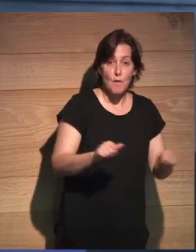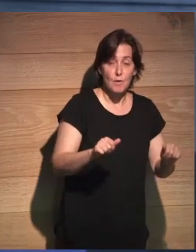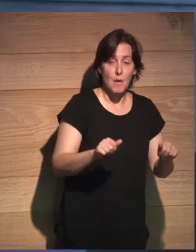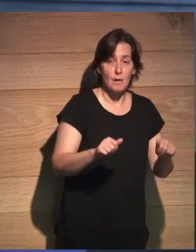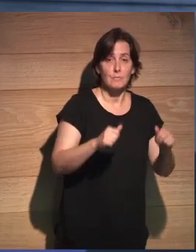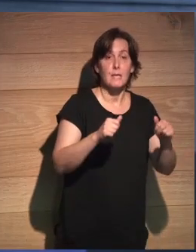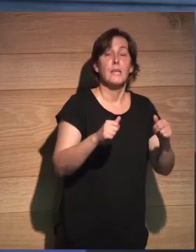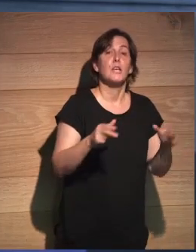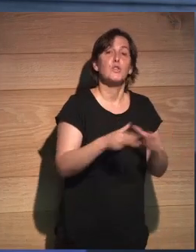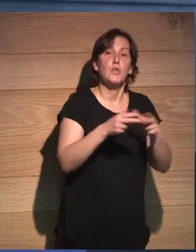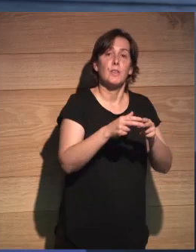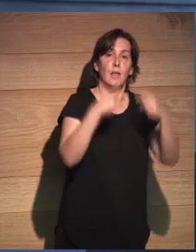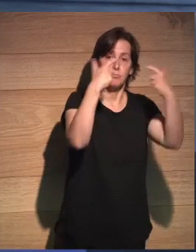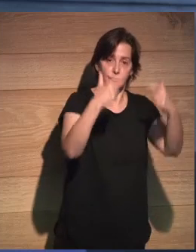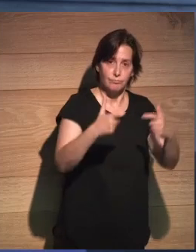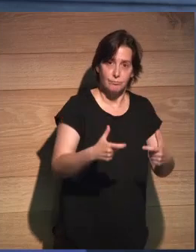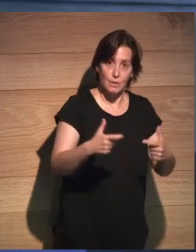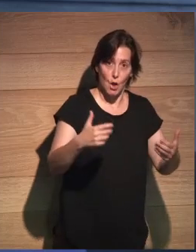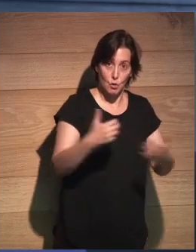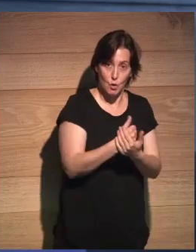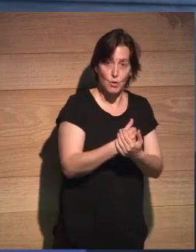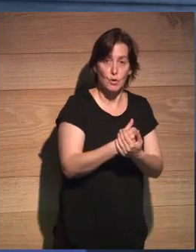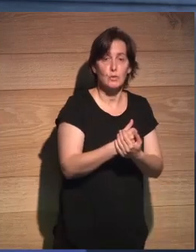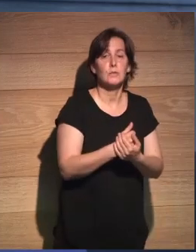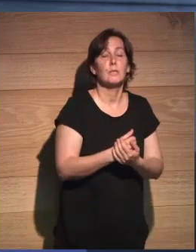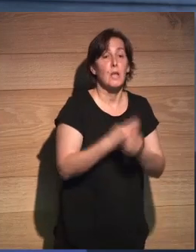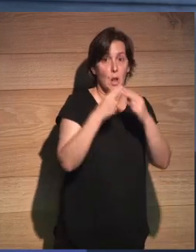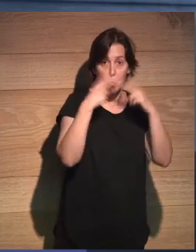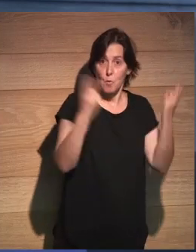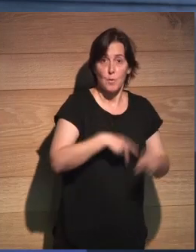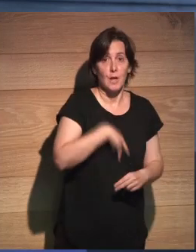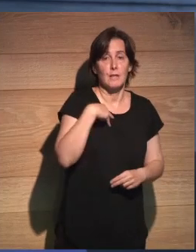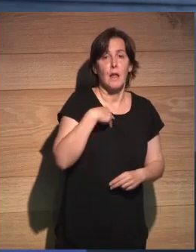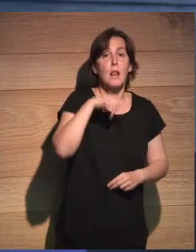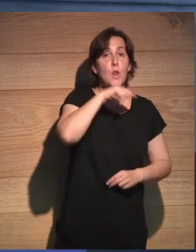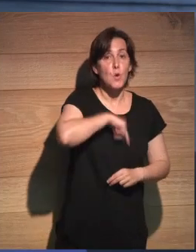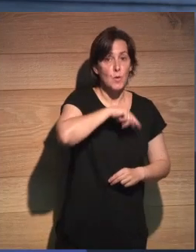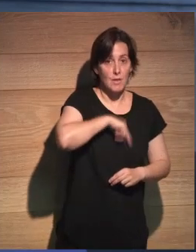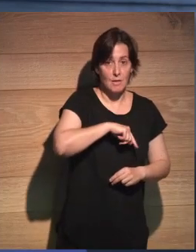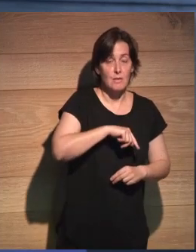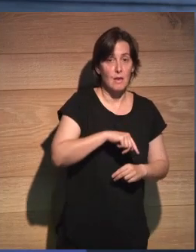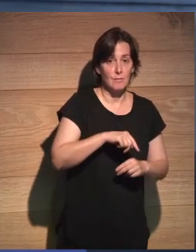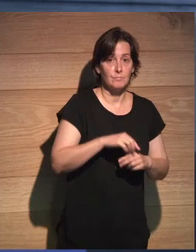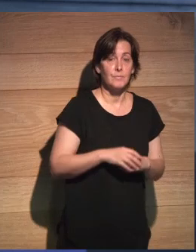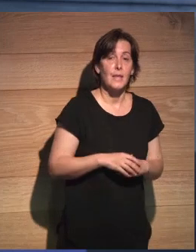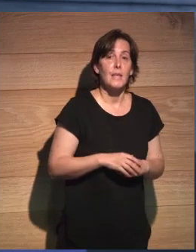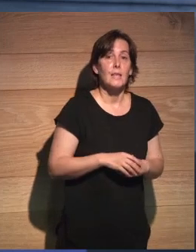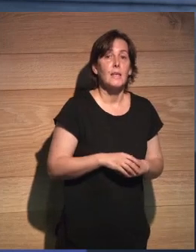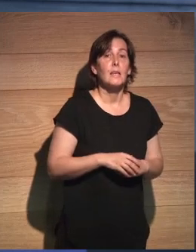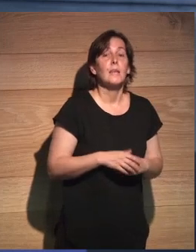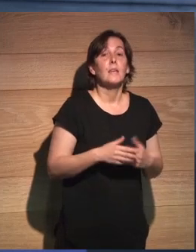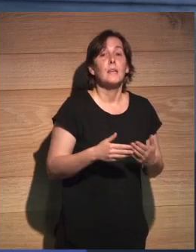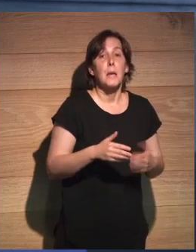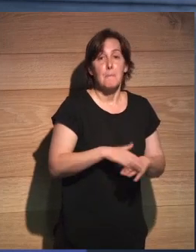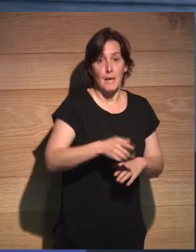de la sociedad como el público en general estemos sensibilizados, concienciados y seamos